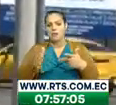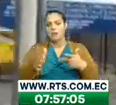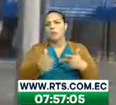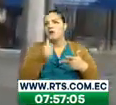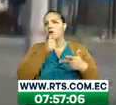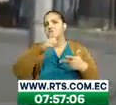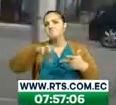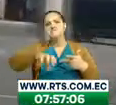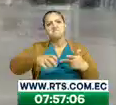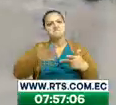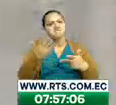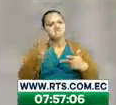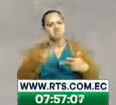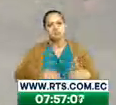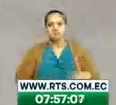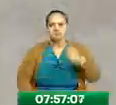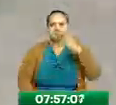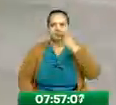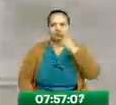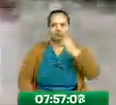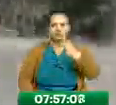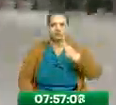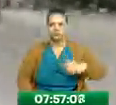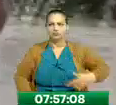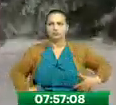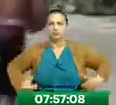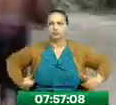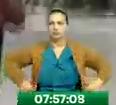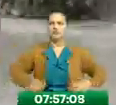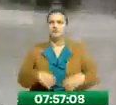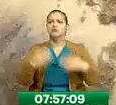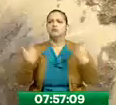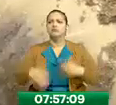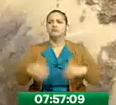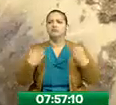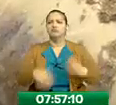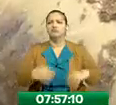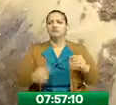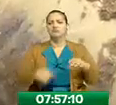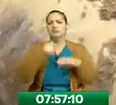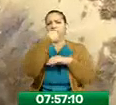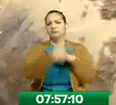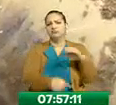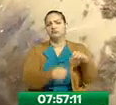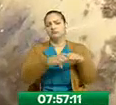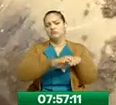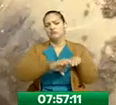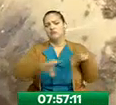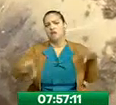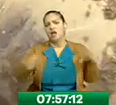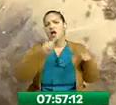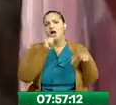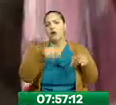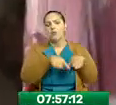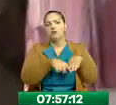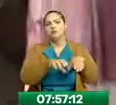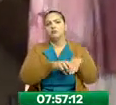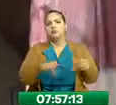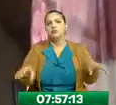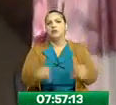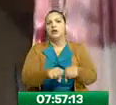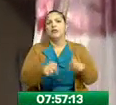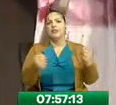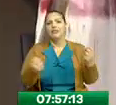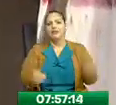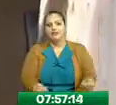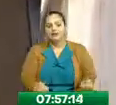12 familias resultaron damnificadas tras la rotura de una tubería que distribuye agua potable a la parroquia Manta, la segunda en 6 días en quedar